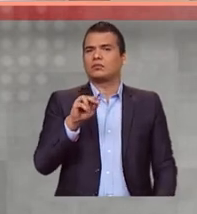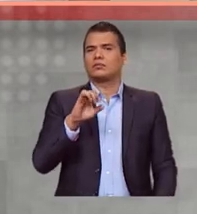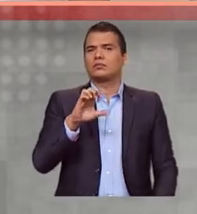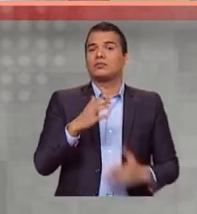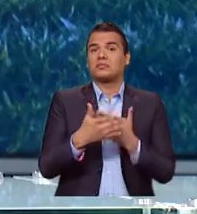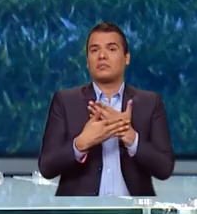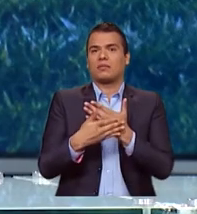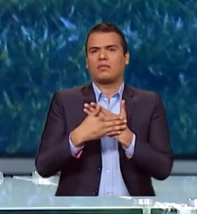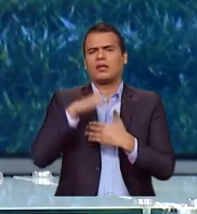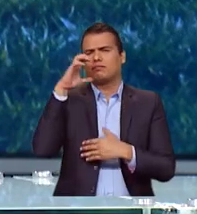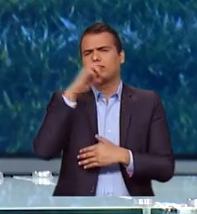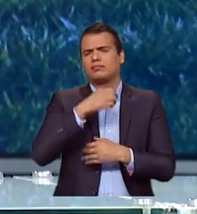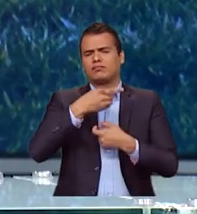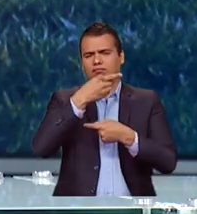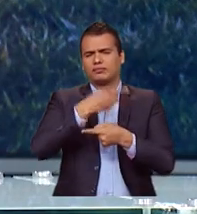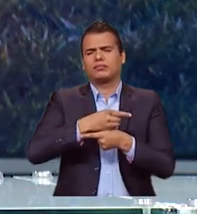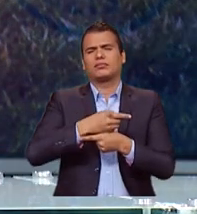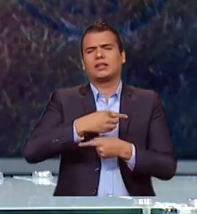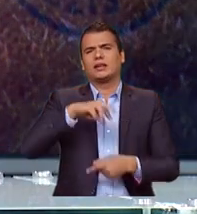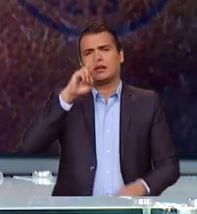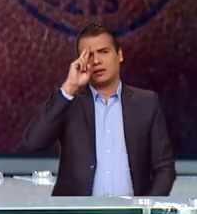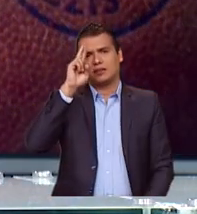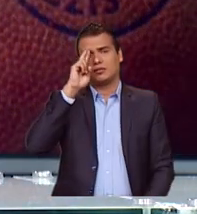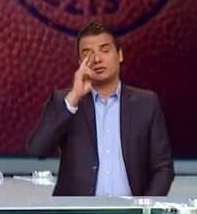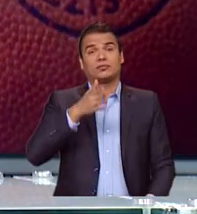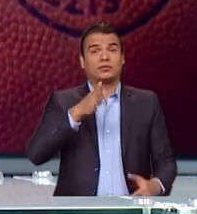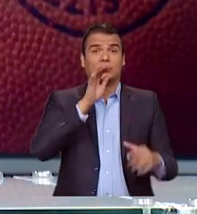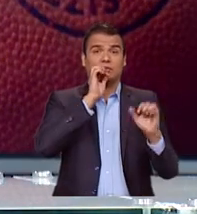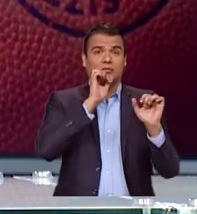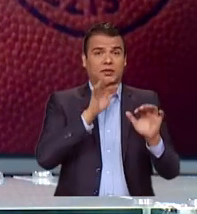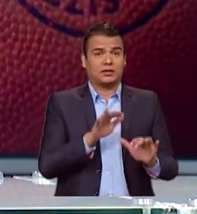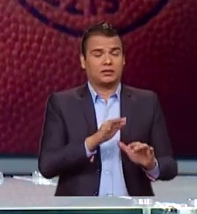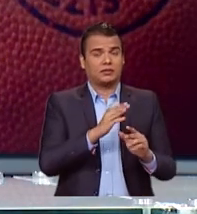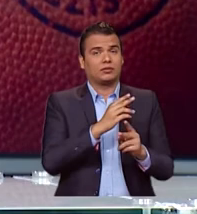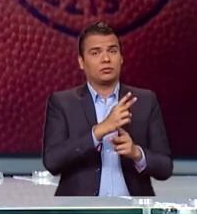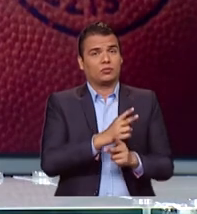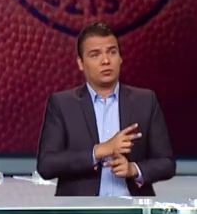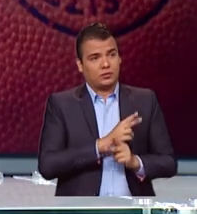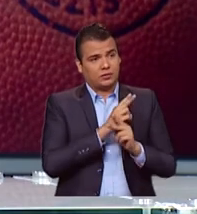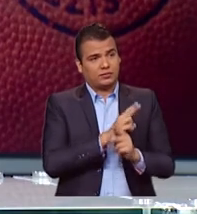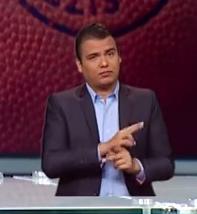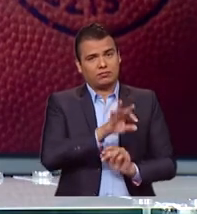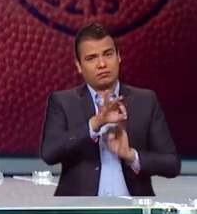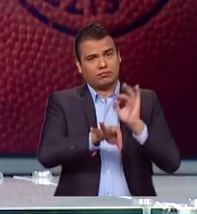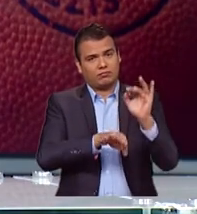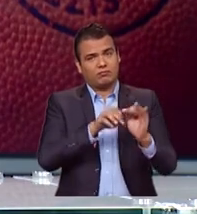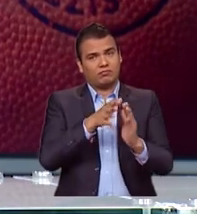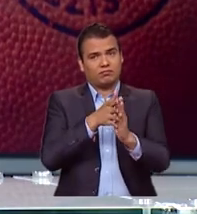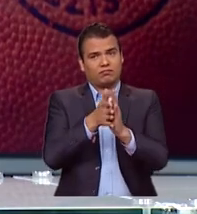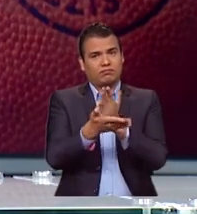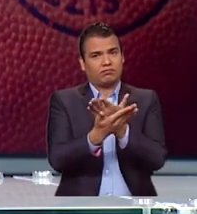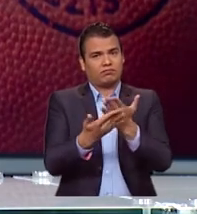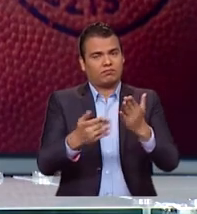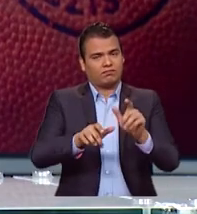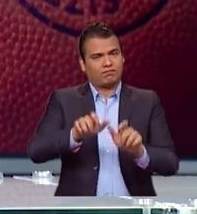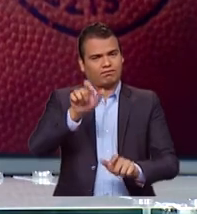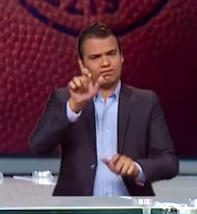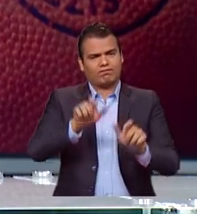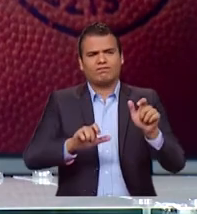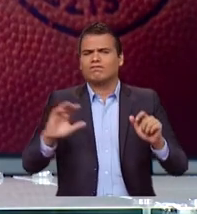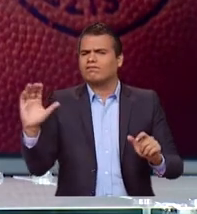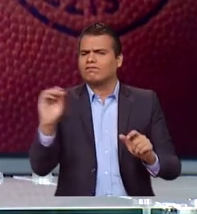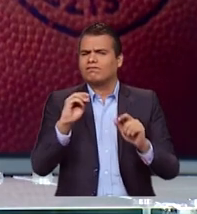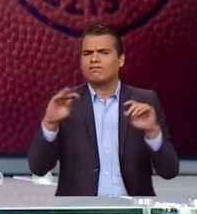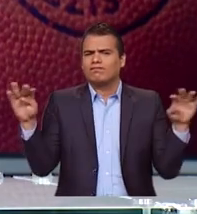descanse. Rubén, Dios te bendiga y te guarde. Cuídate y envíale un mensaje a los televidentes de Telepacífico Noticias,